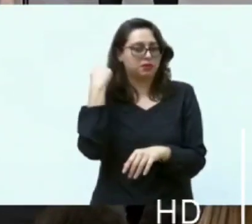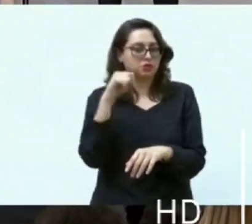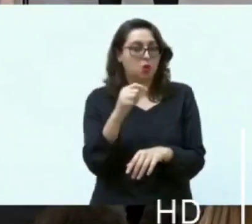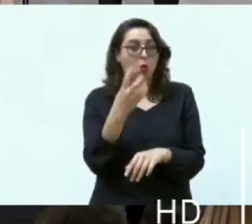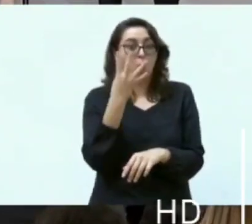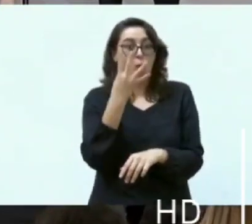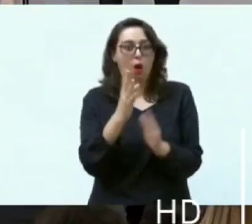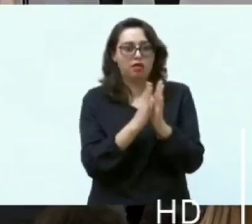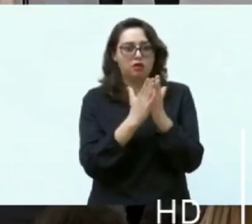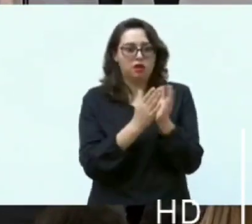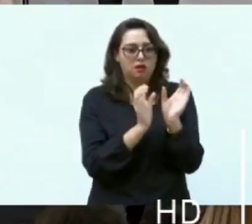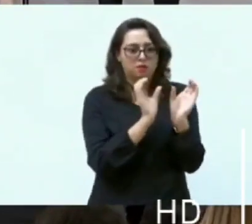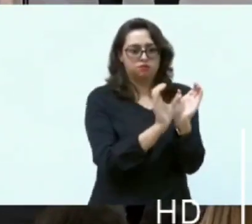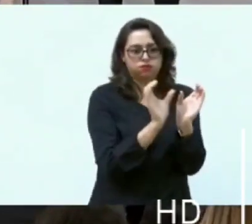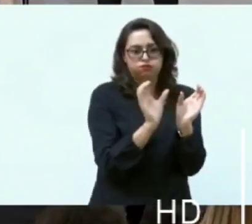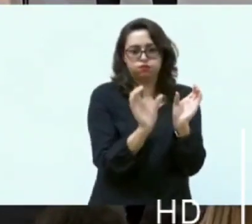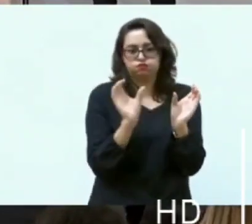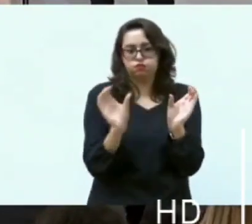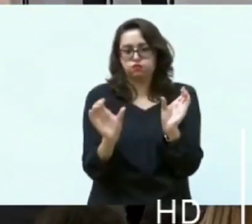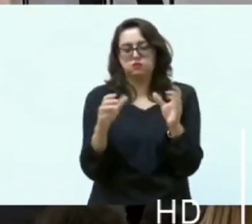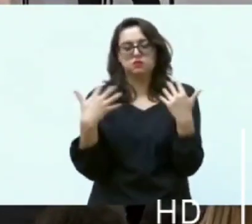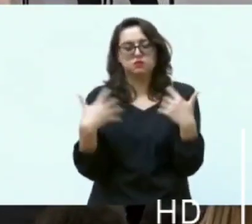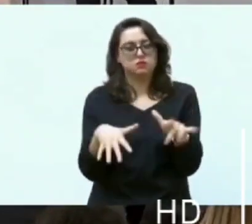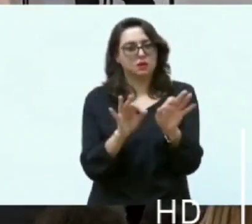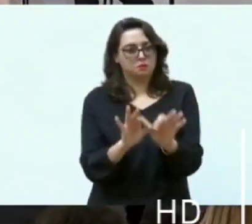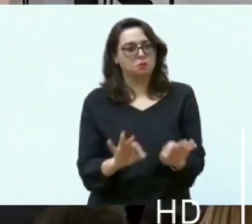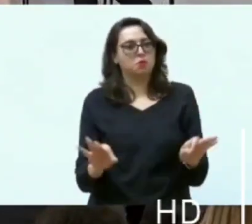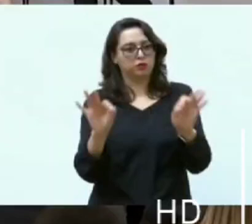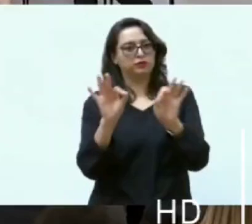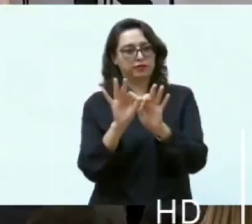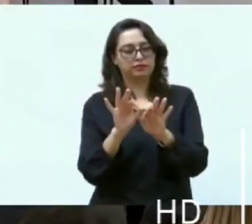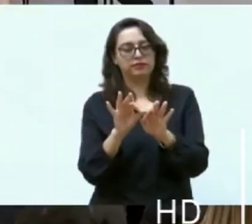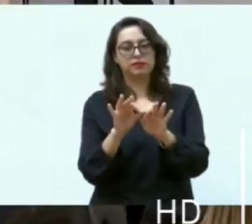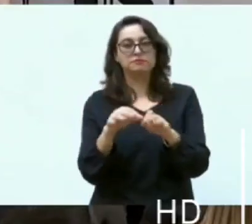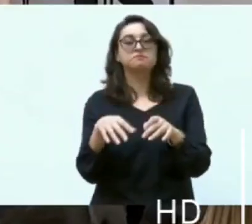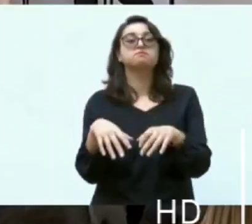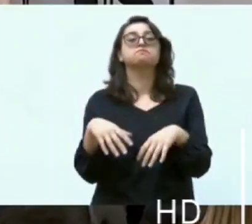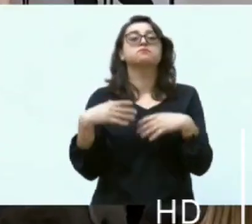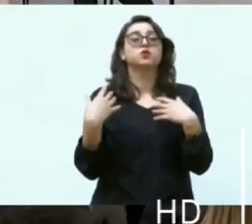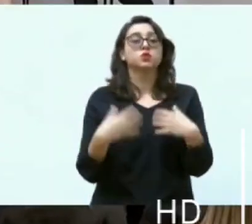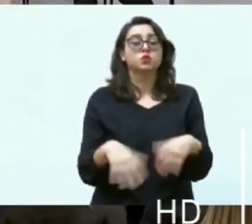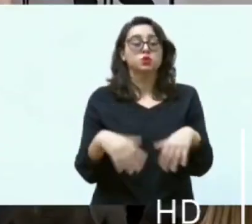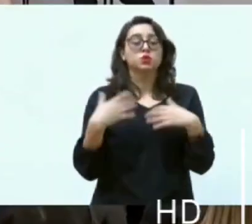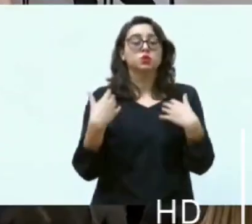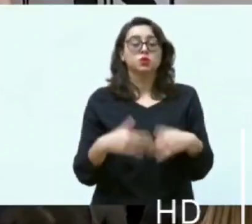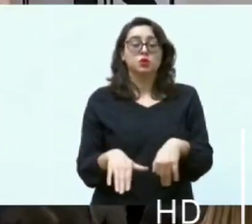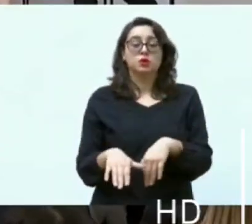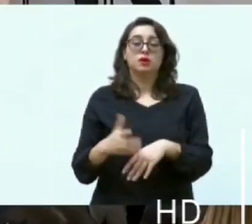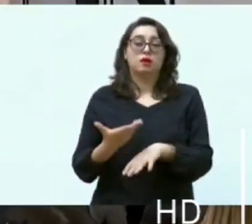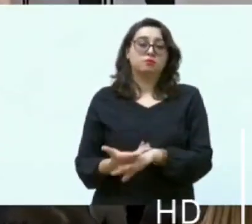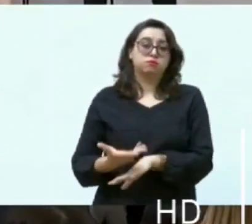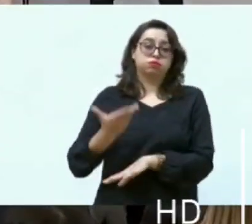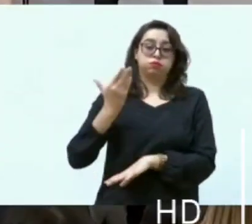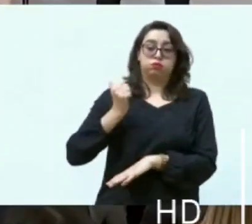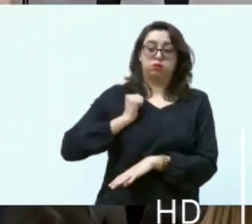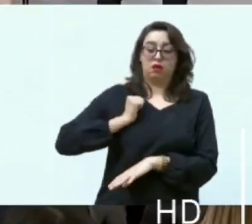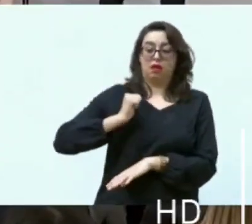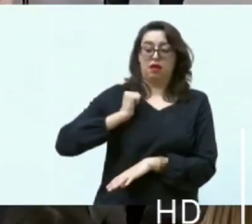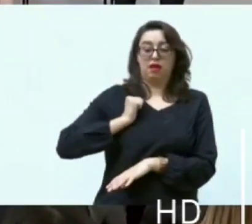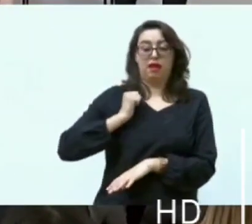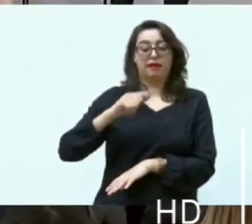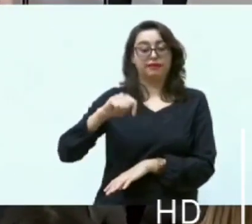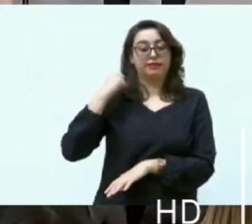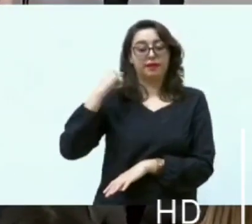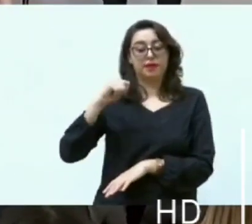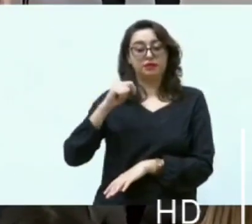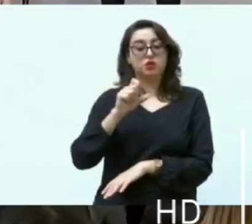aportación para conocer todo lo que fue la primera mitad del